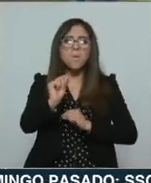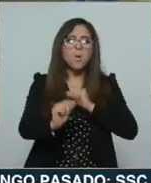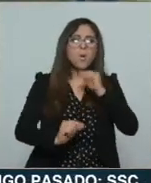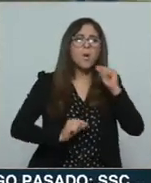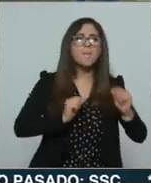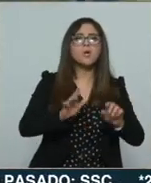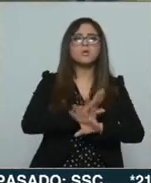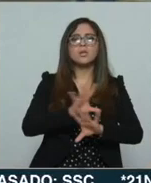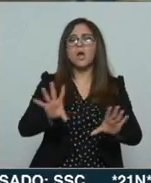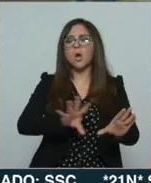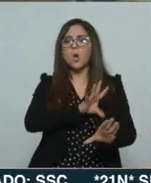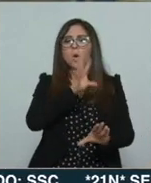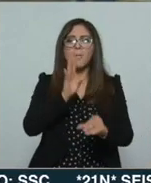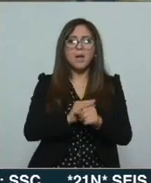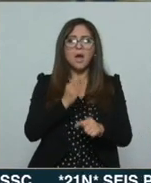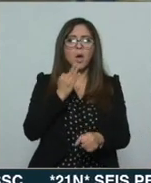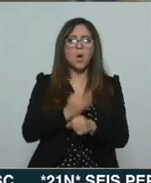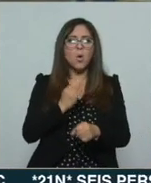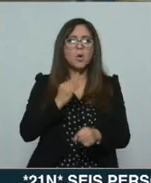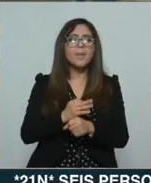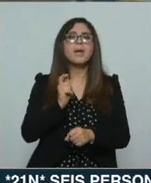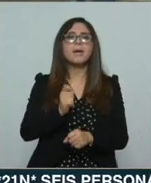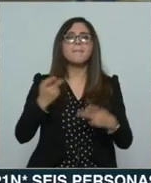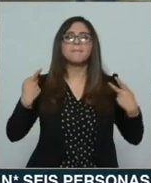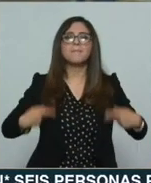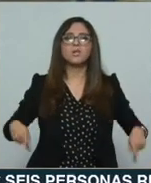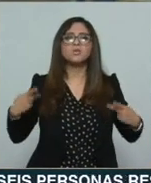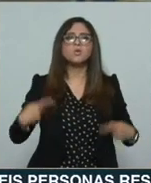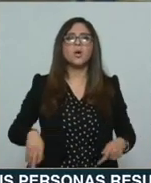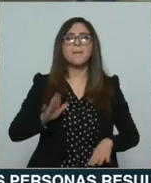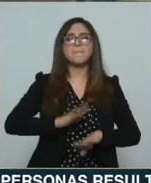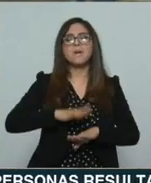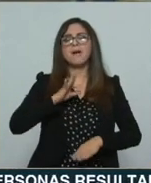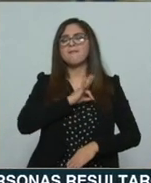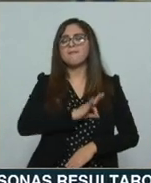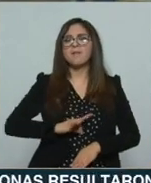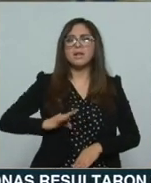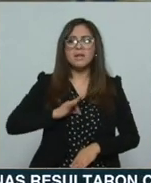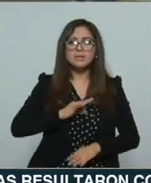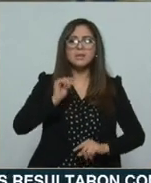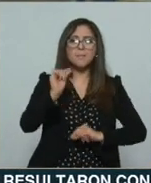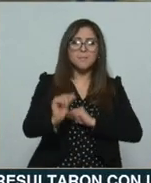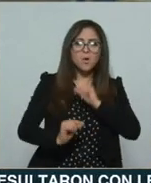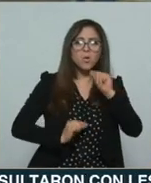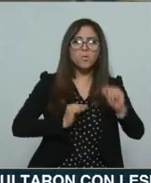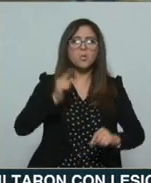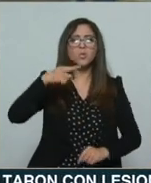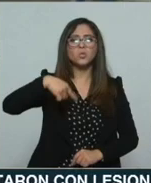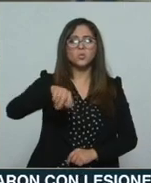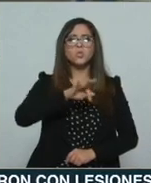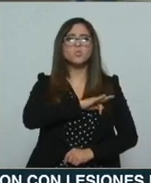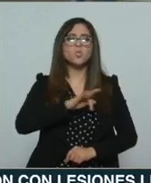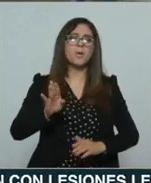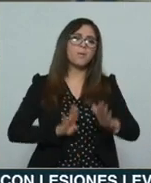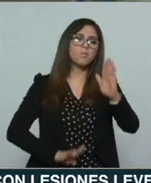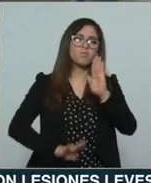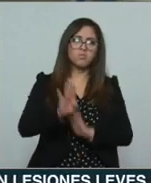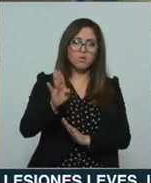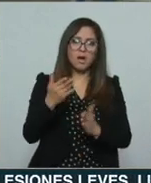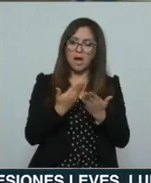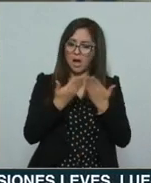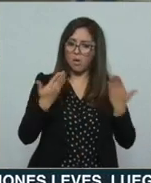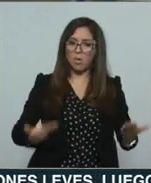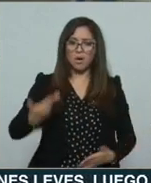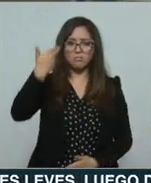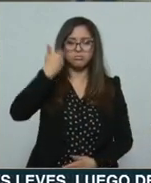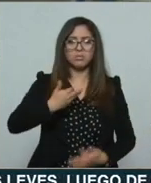Digo, ahora soy la persona más feliz del mundo, sí lo puedo decir. Y porque sí se puede, de verdad que sí se puede. Yo soy un